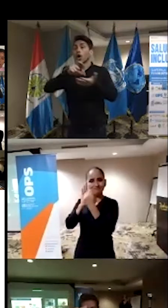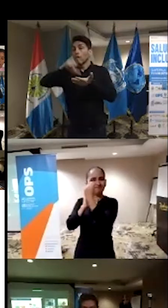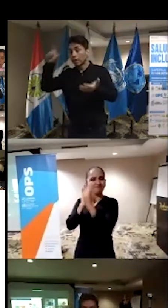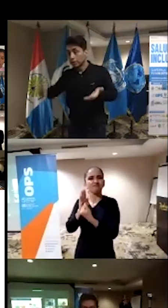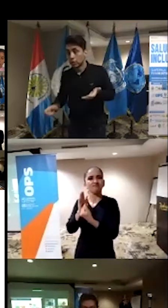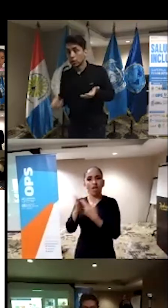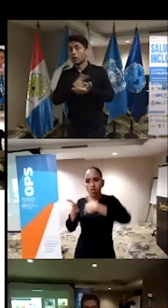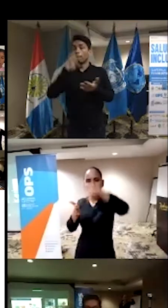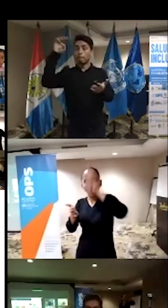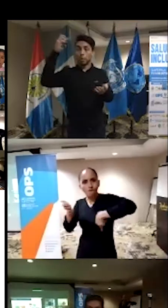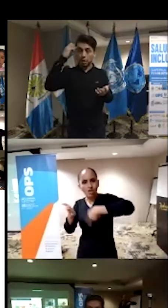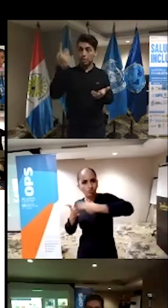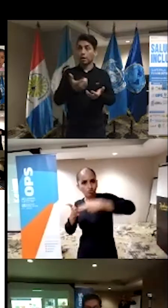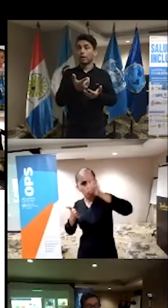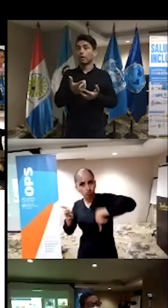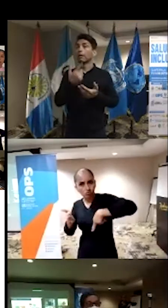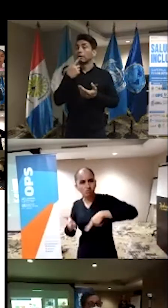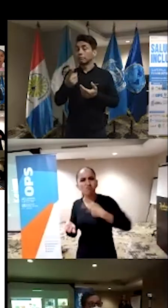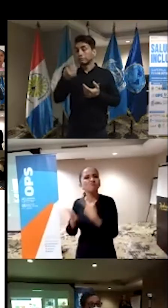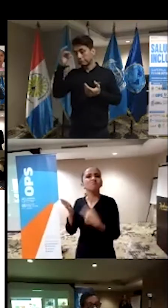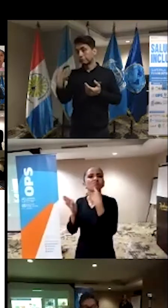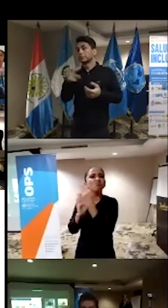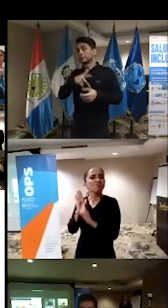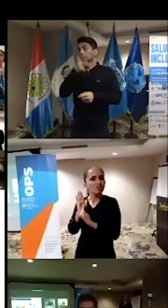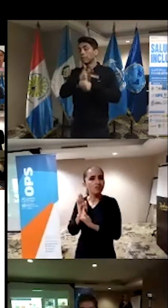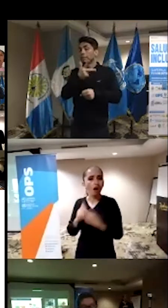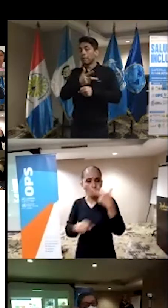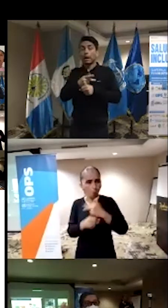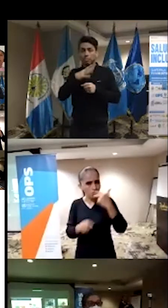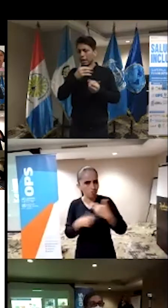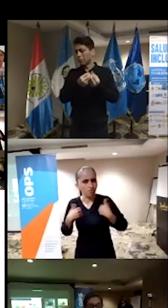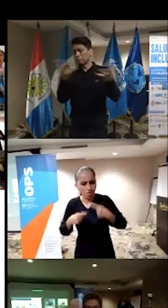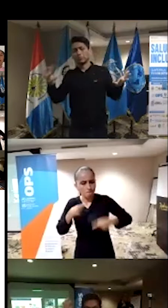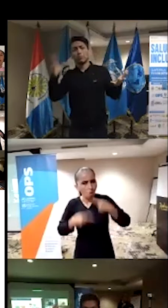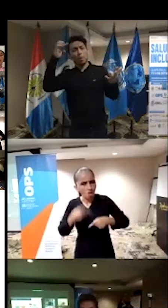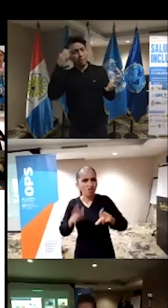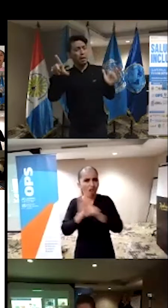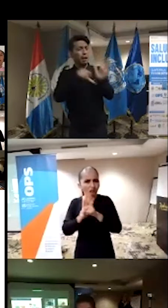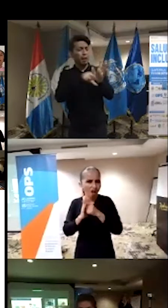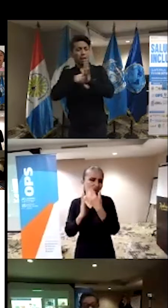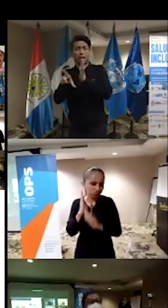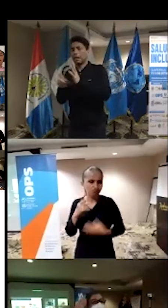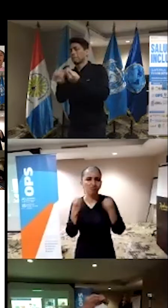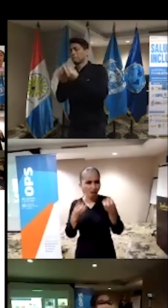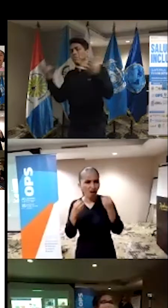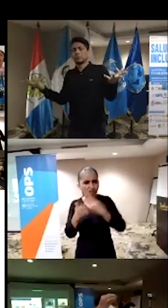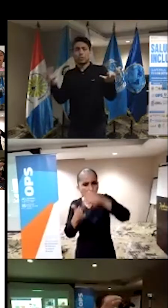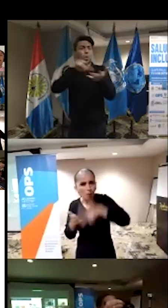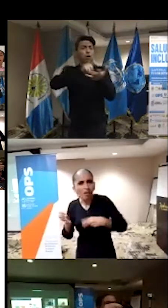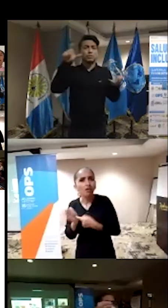una política, y la verdad es que Guatemala cuenta con políticas, con leyes, con convenciones, que